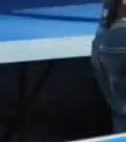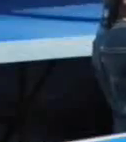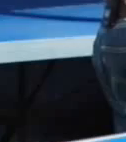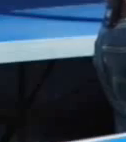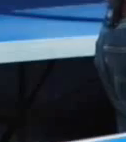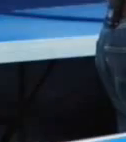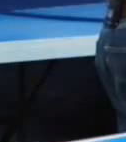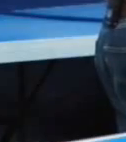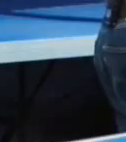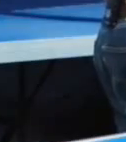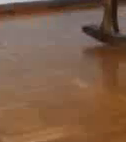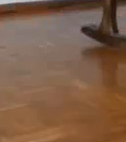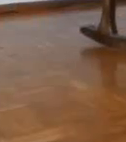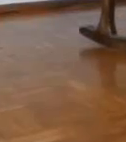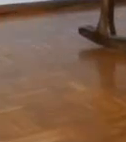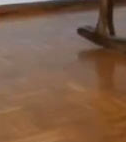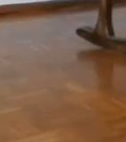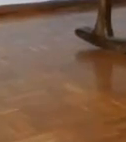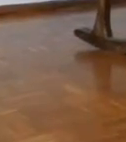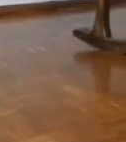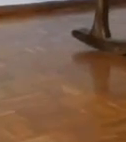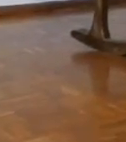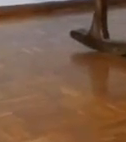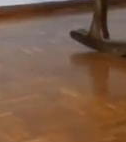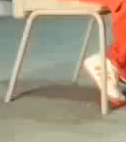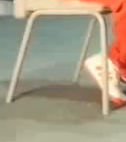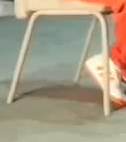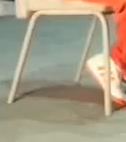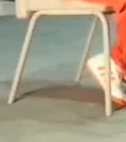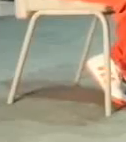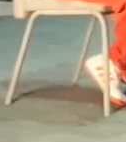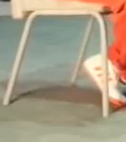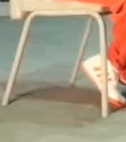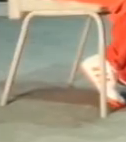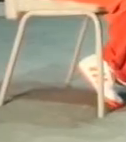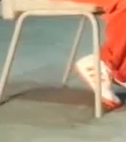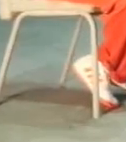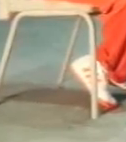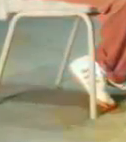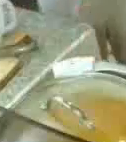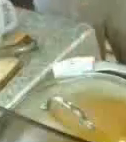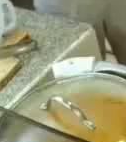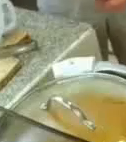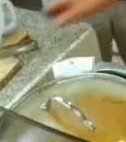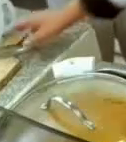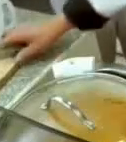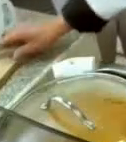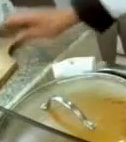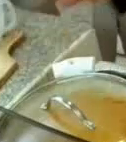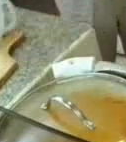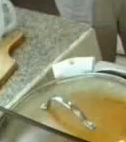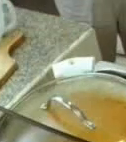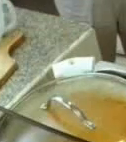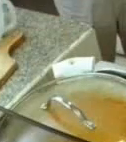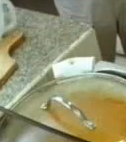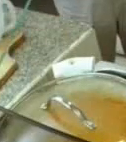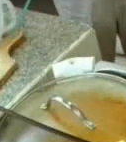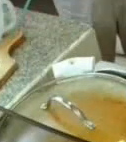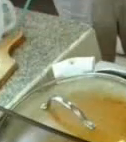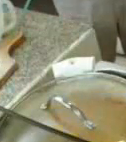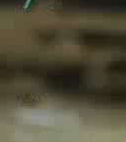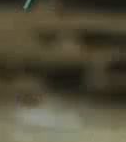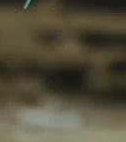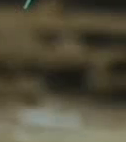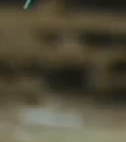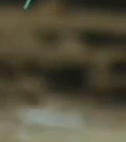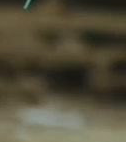casi todos desconocemos. El otro lado que influyó para llegar a ser personalidades representativas del Ecuador. El otro lado